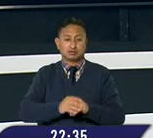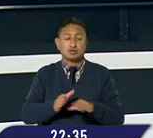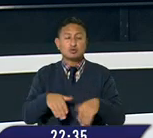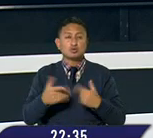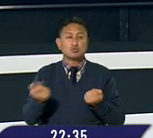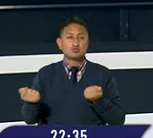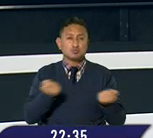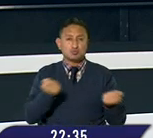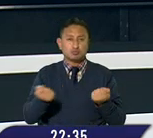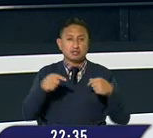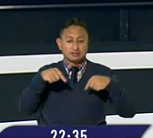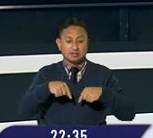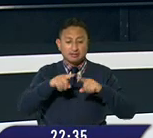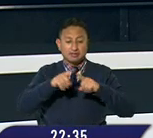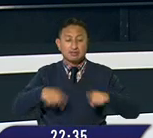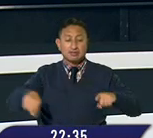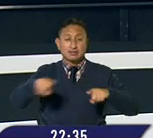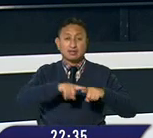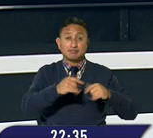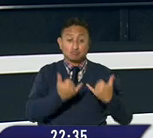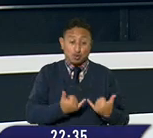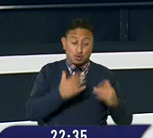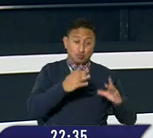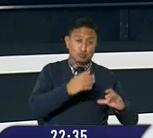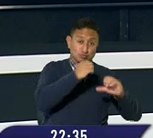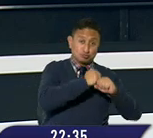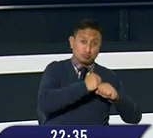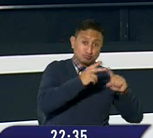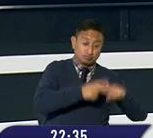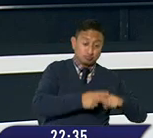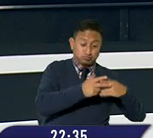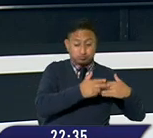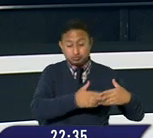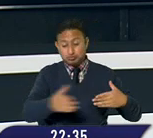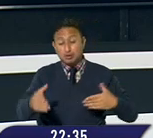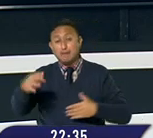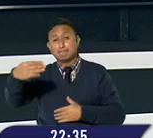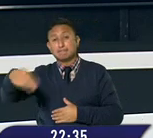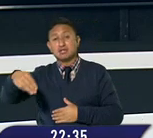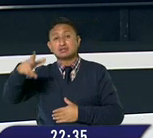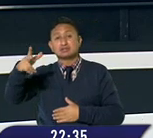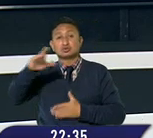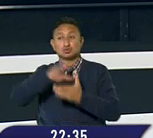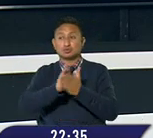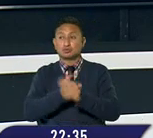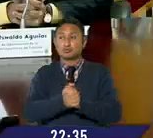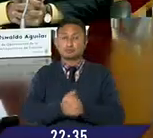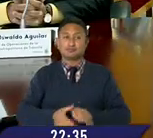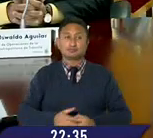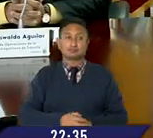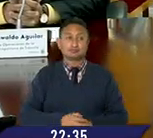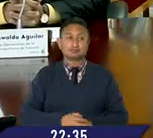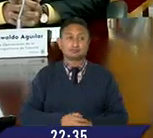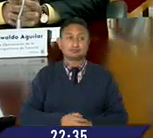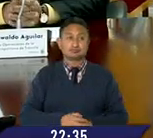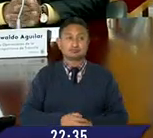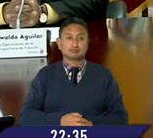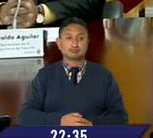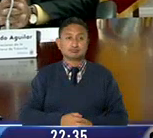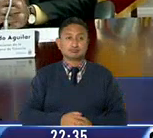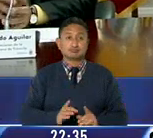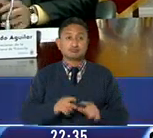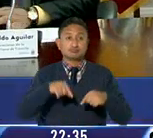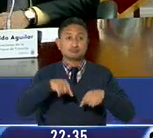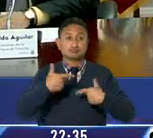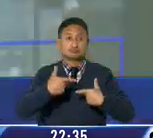se desplegarán desde la noche de este viernes hasta el miércoles 3 de noviembre. Con el objetivo de mantener el orden y